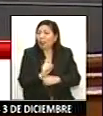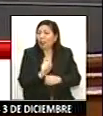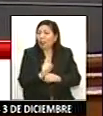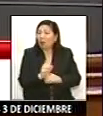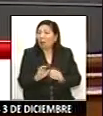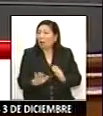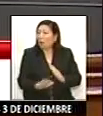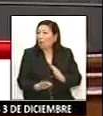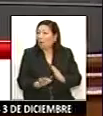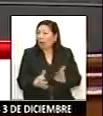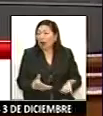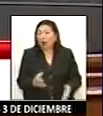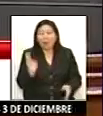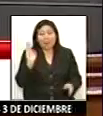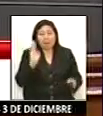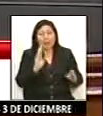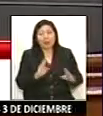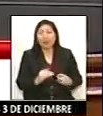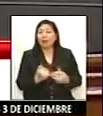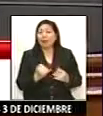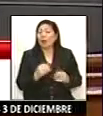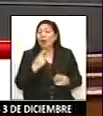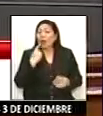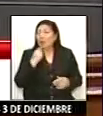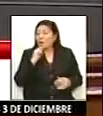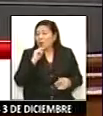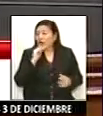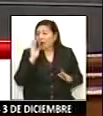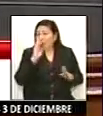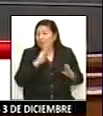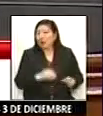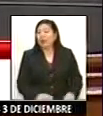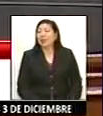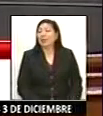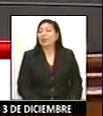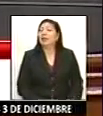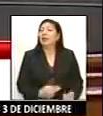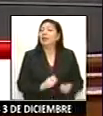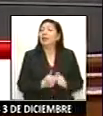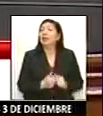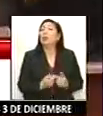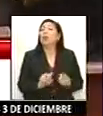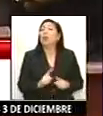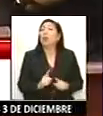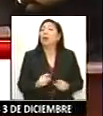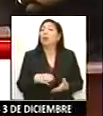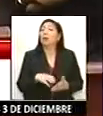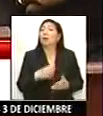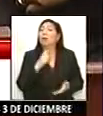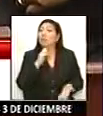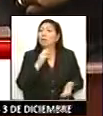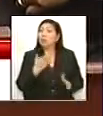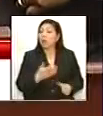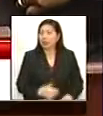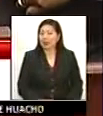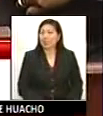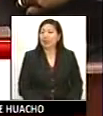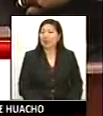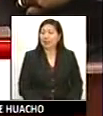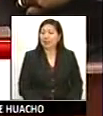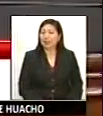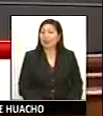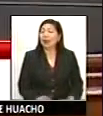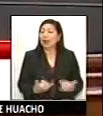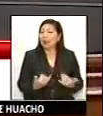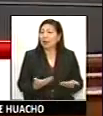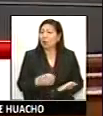por los suelos. Preocuparse por ideología de género, preocuparse por las reformas, cuando nuestro pueblo se está muriéndose, señores.